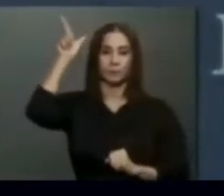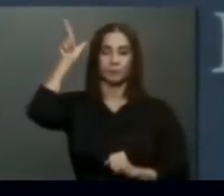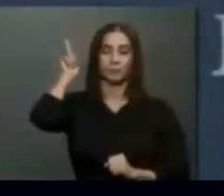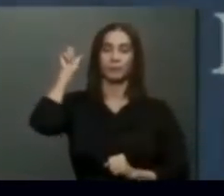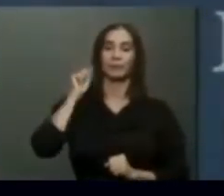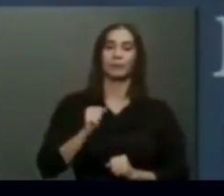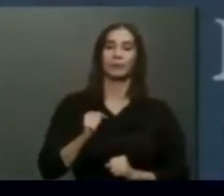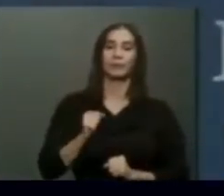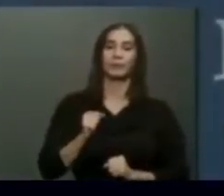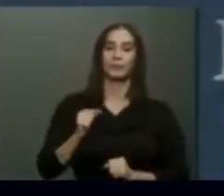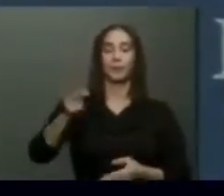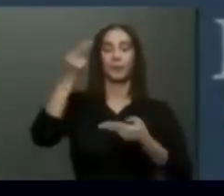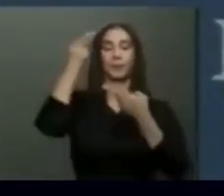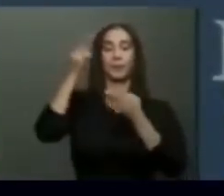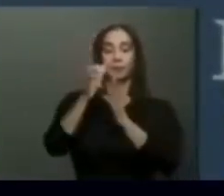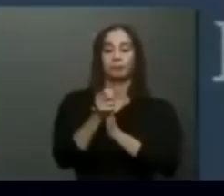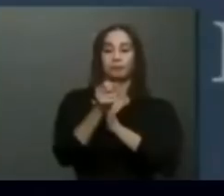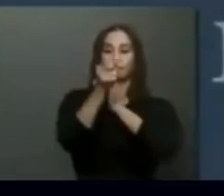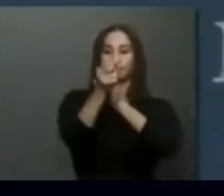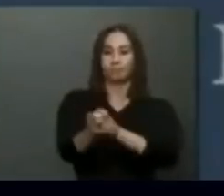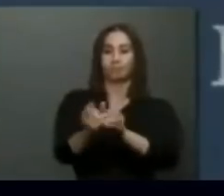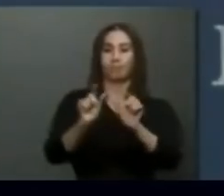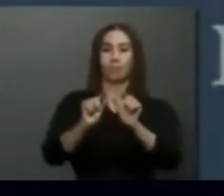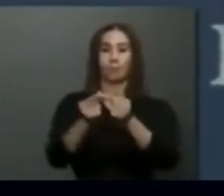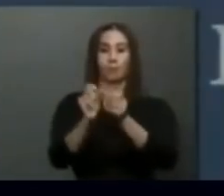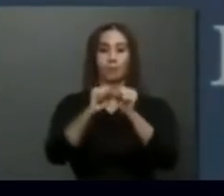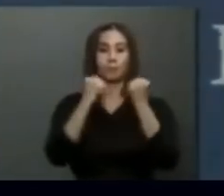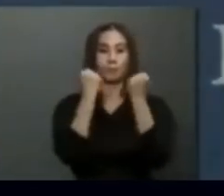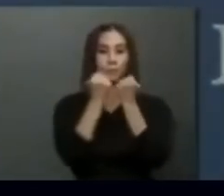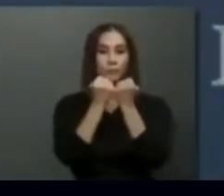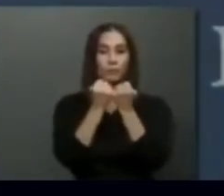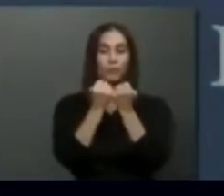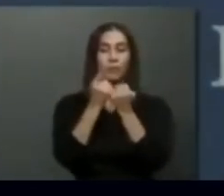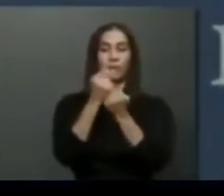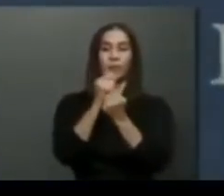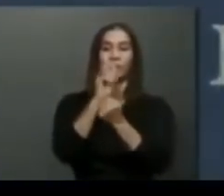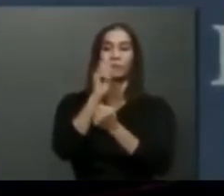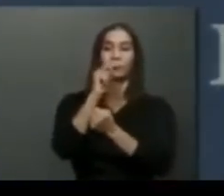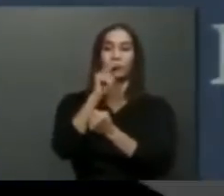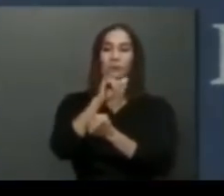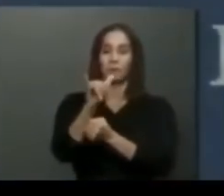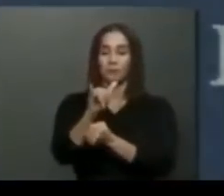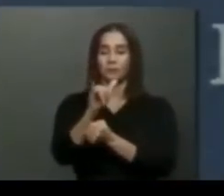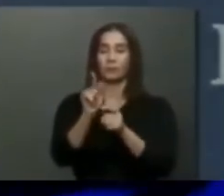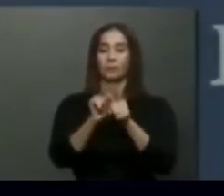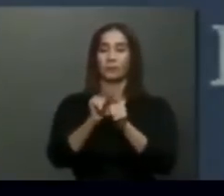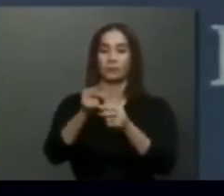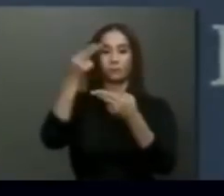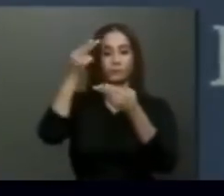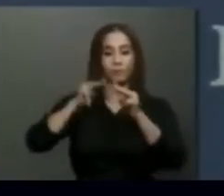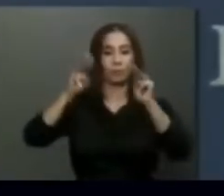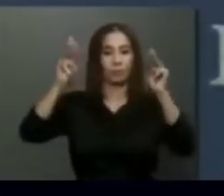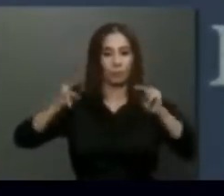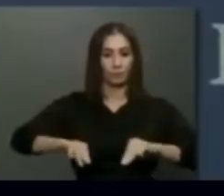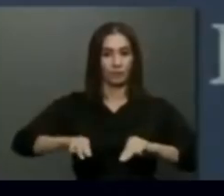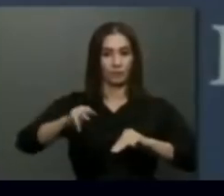Abinader. Honorable coordinador del Gabinete Social, el señor Tony Peña. Honorable ministro Neney